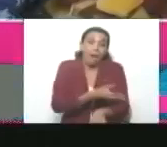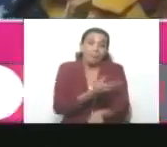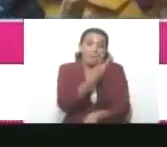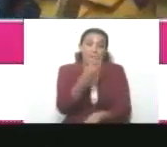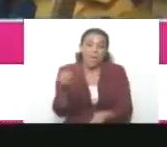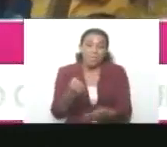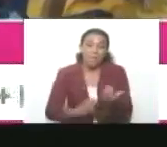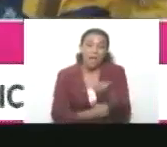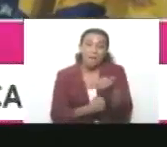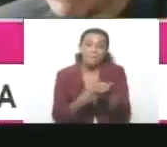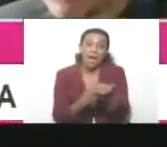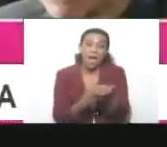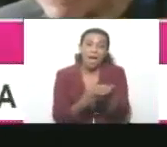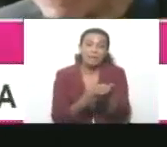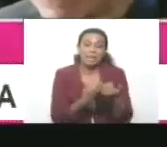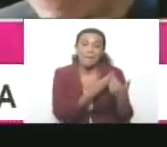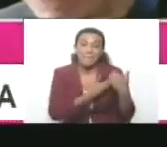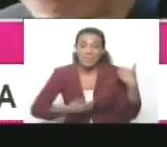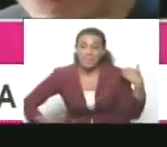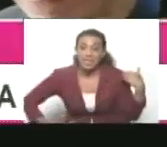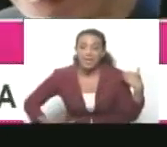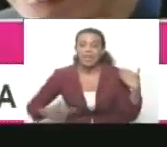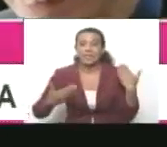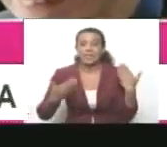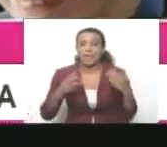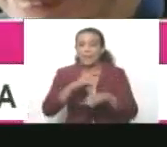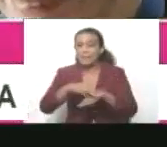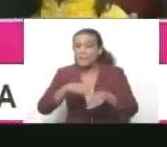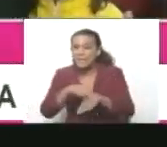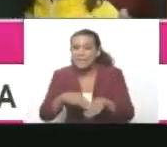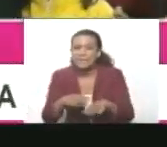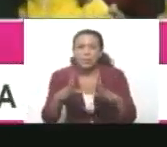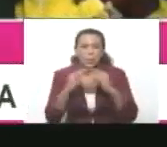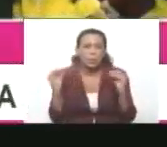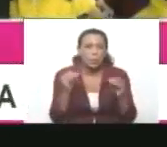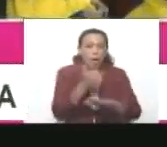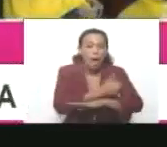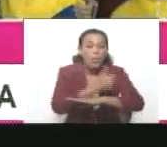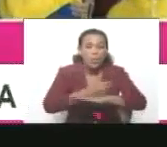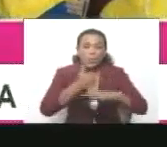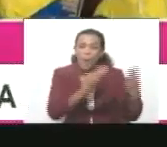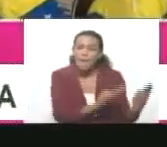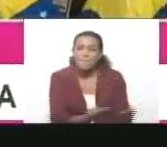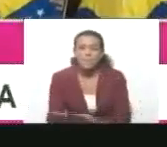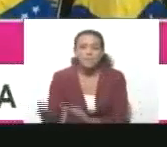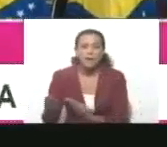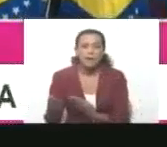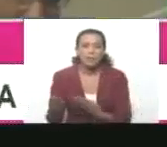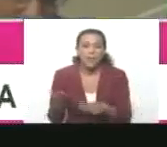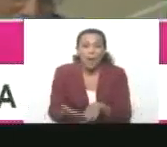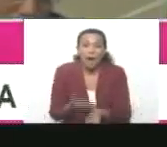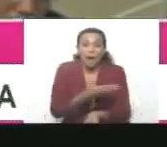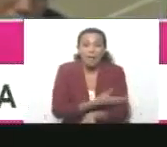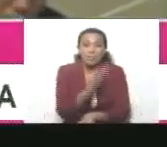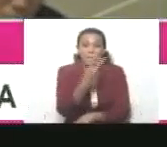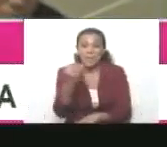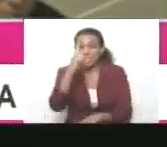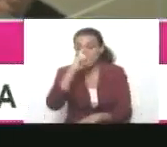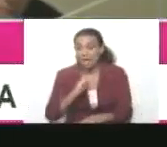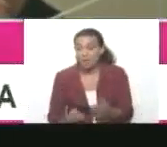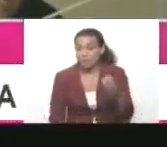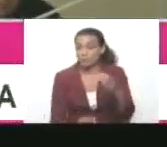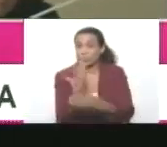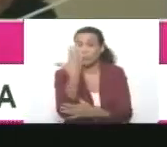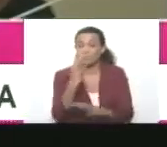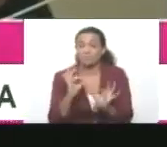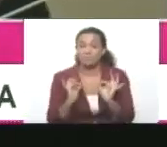de todos, de la vicepresidenta, de usted, del ministro Márquez, de todos los invitados que están hoy aquí, de la señora